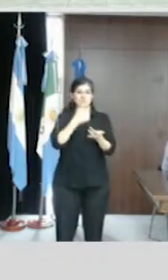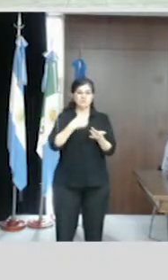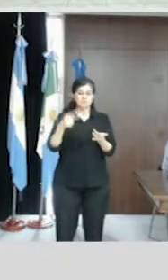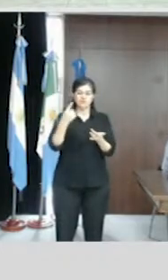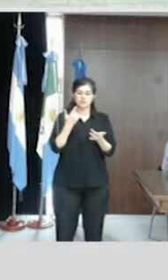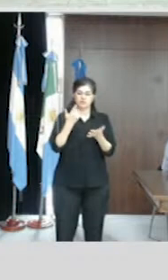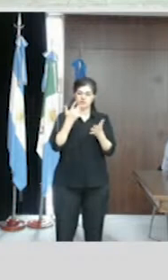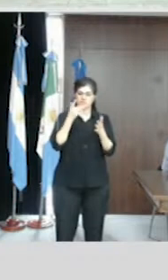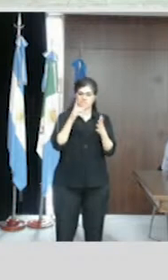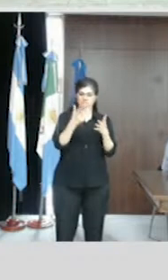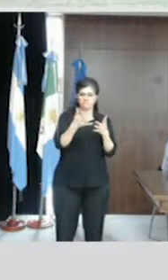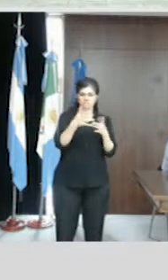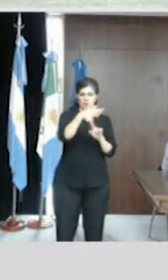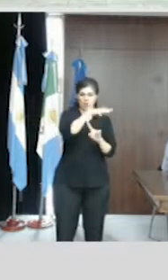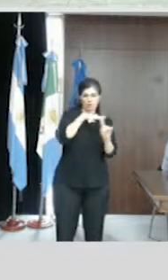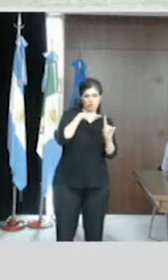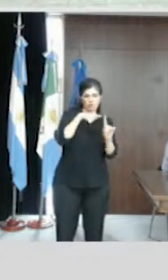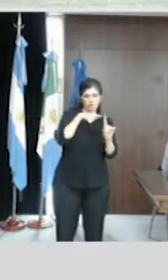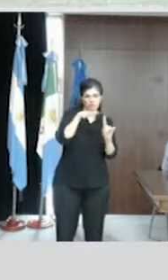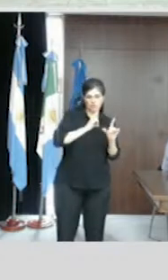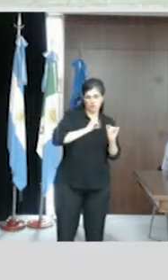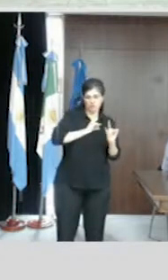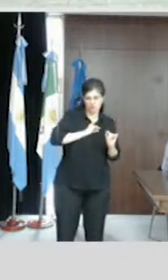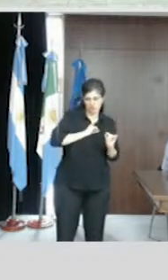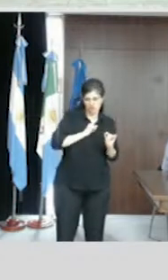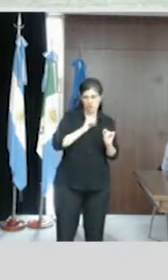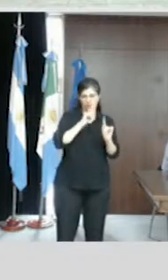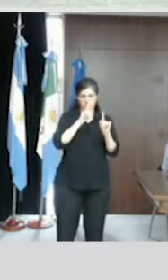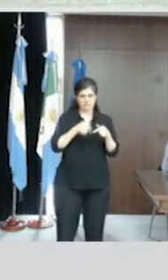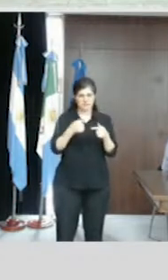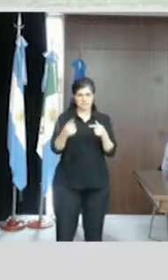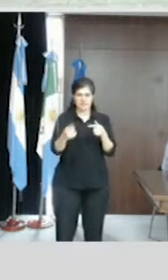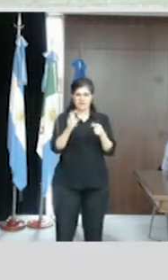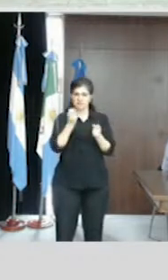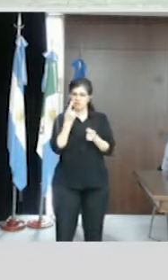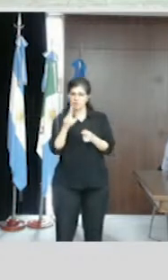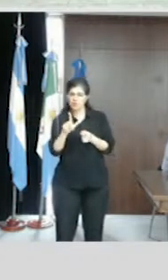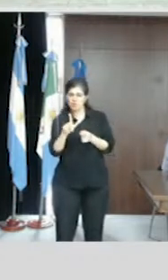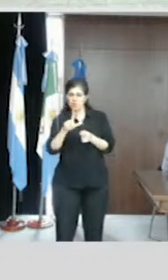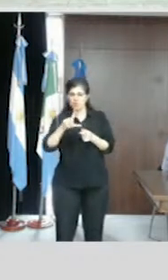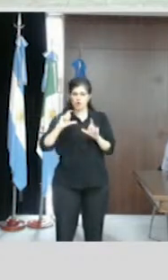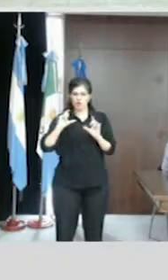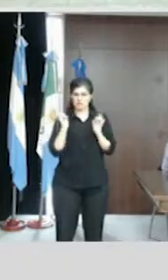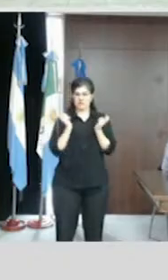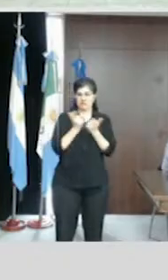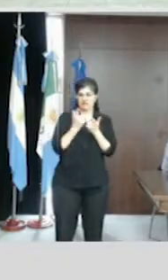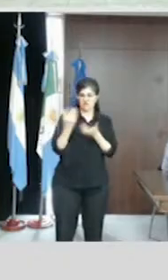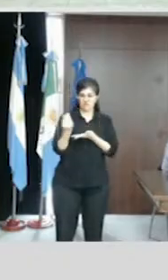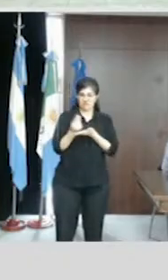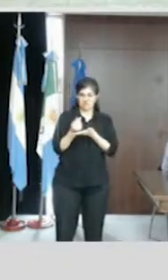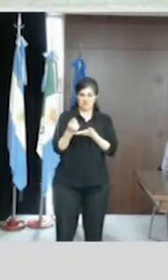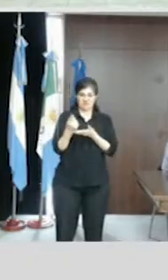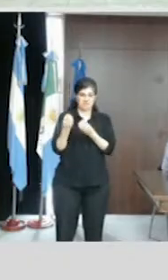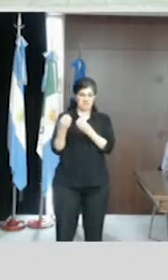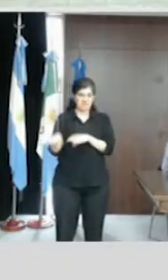dolor social que tiene ese ser humano, que tendrá que ver con la pérdida del rol social, con la pérdida de